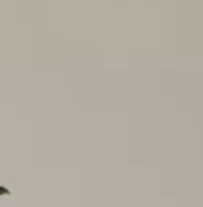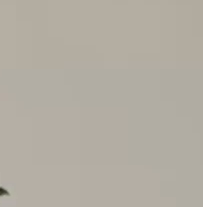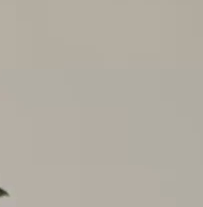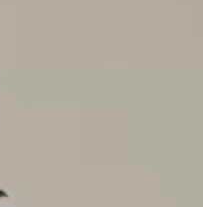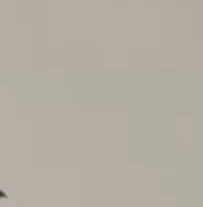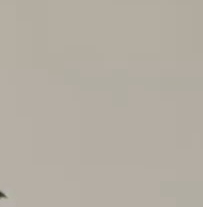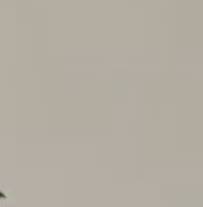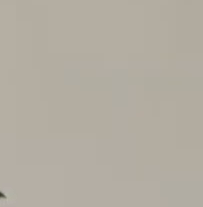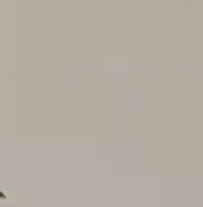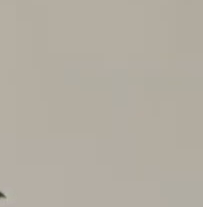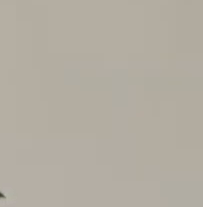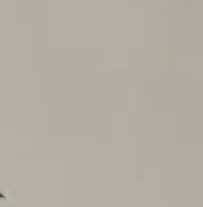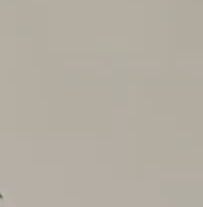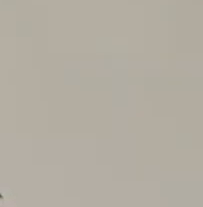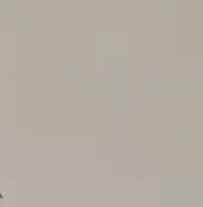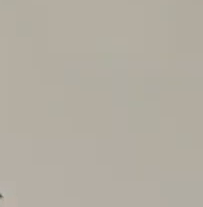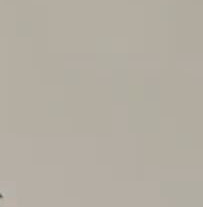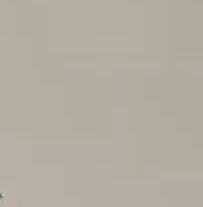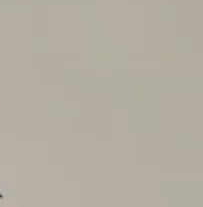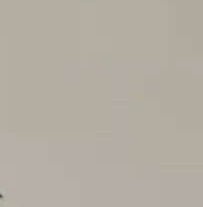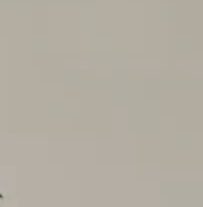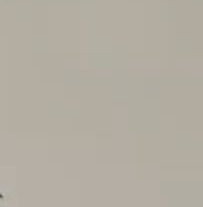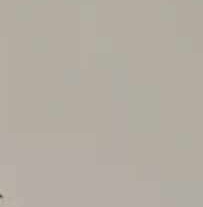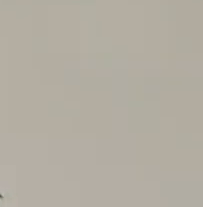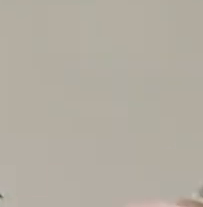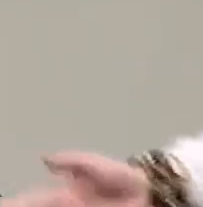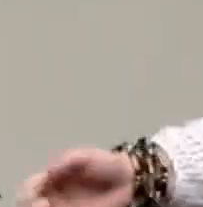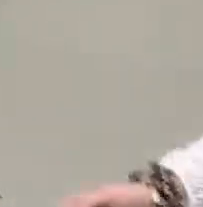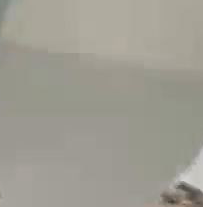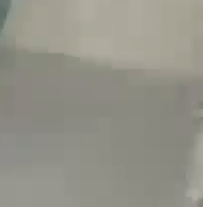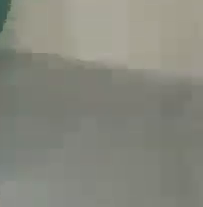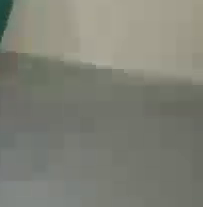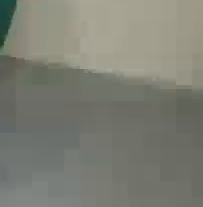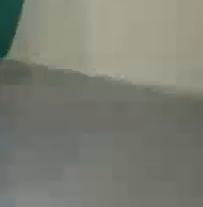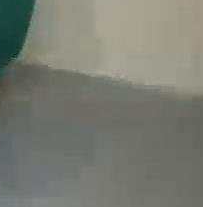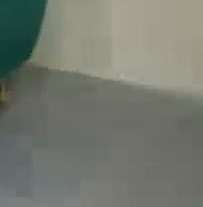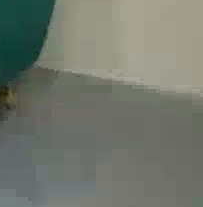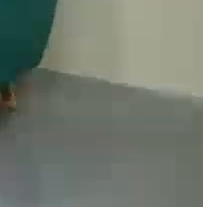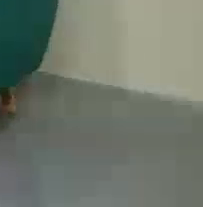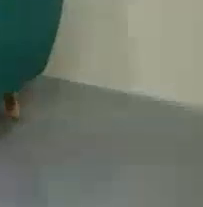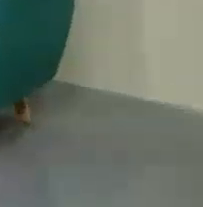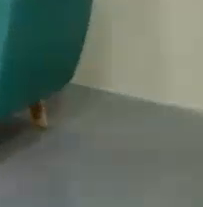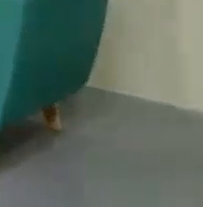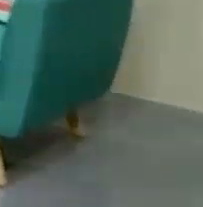en punto de la mañana, a través de 13 Costa Rica Televisión. Los esperamos.